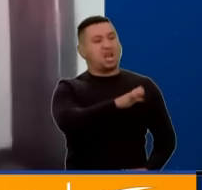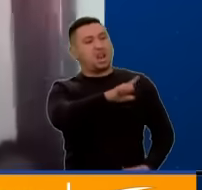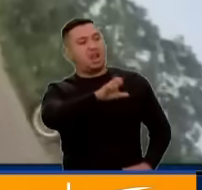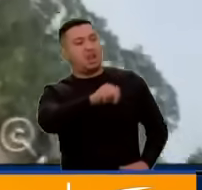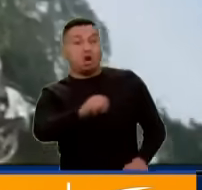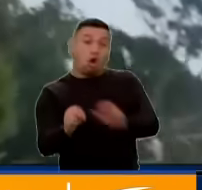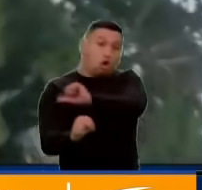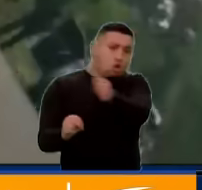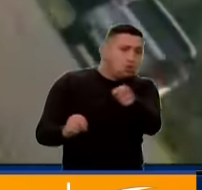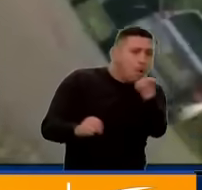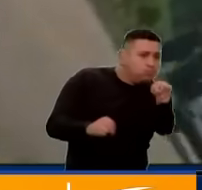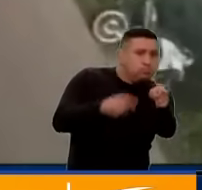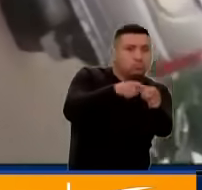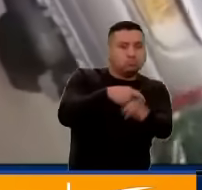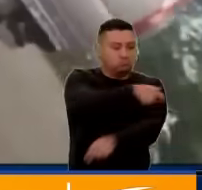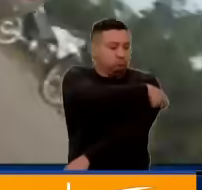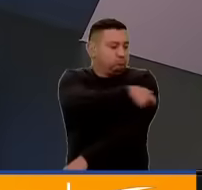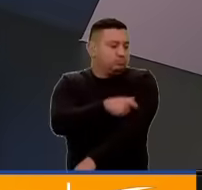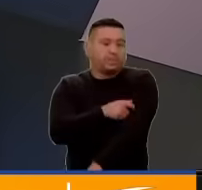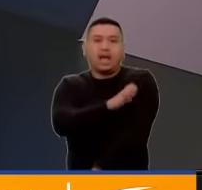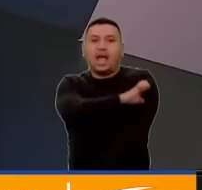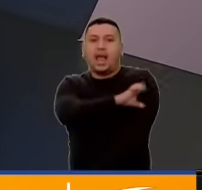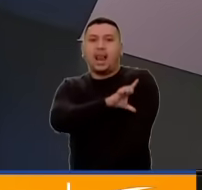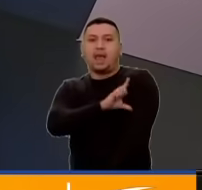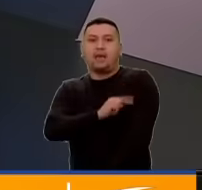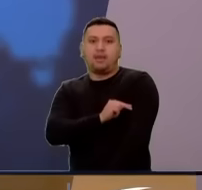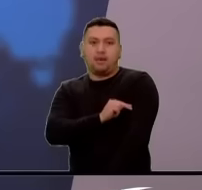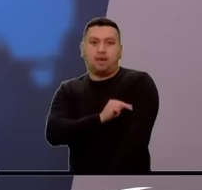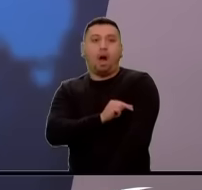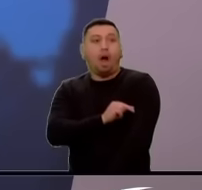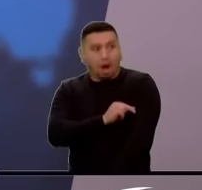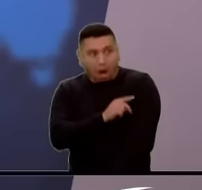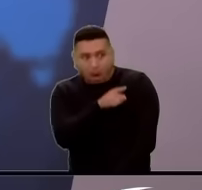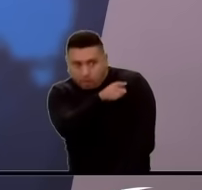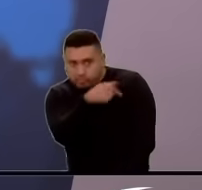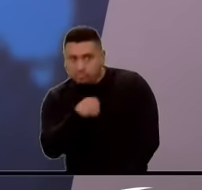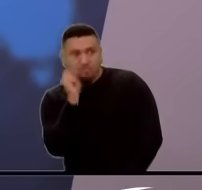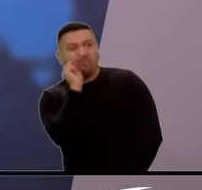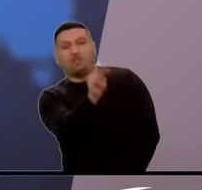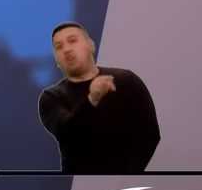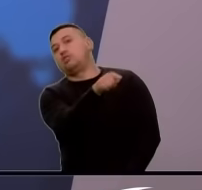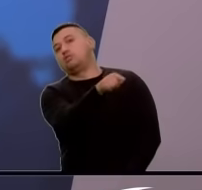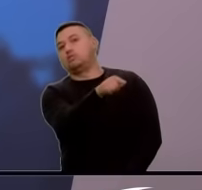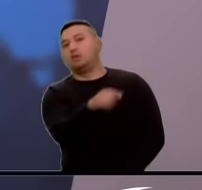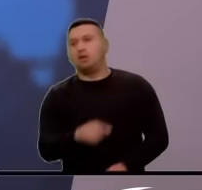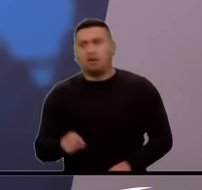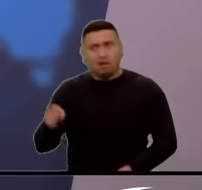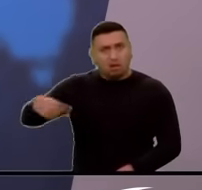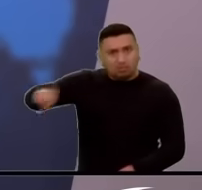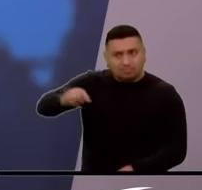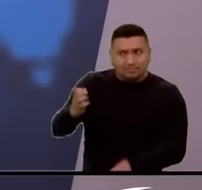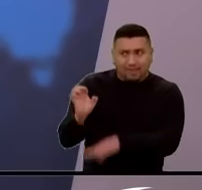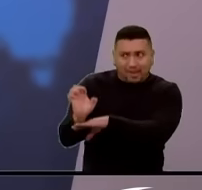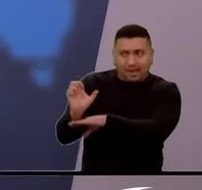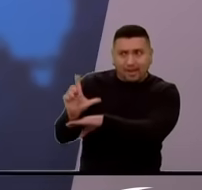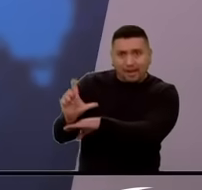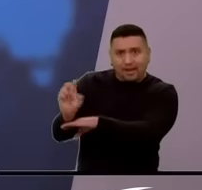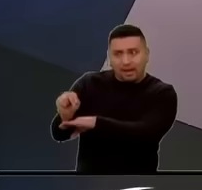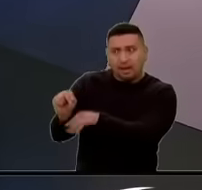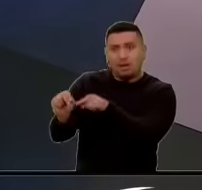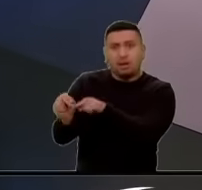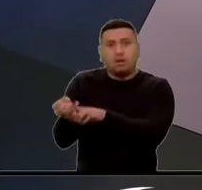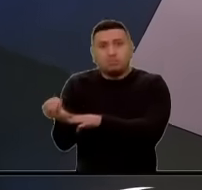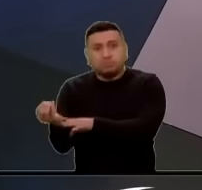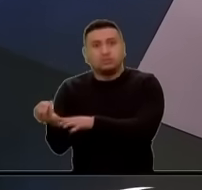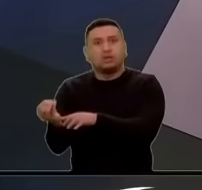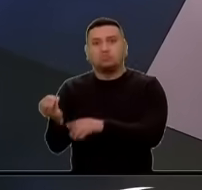como miembro del ELN. Déjeme entender una cosa, ellos no sabían que usted era exconcejal, que era dirigente político del Centro Democrático y